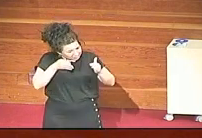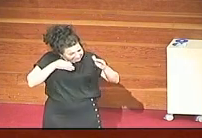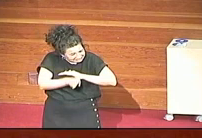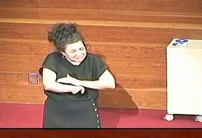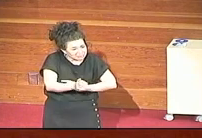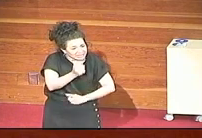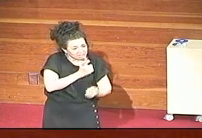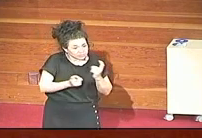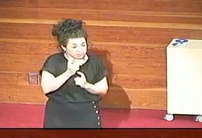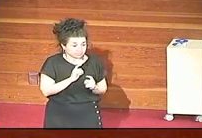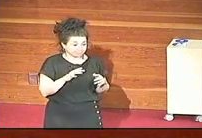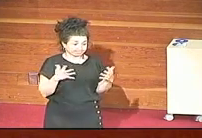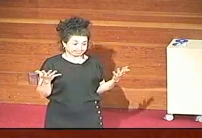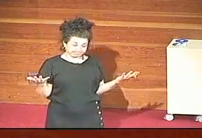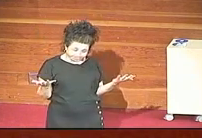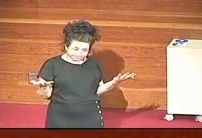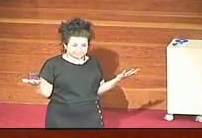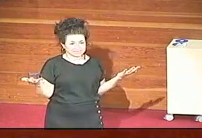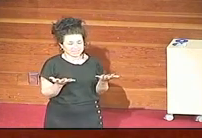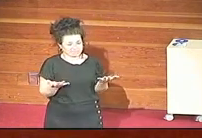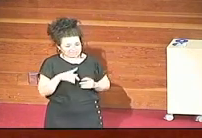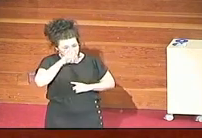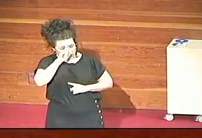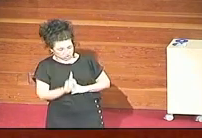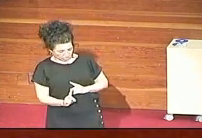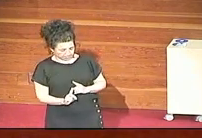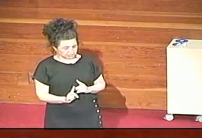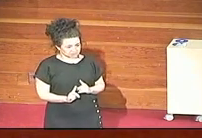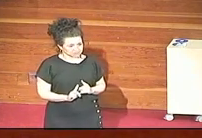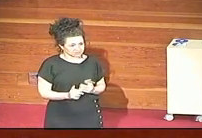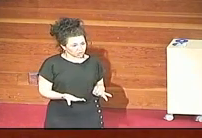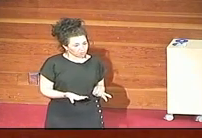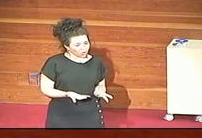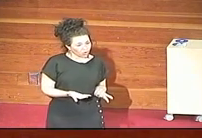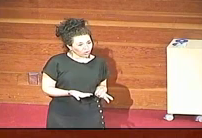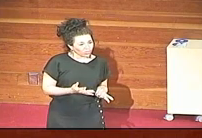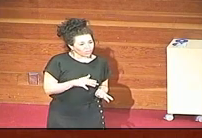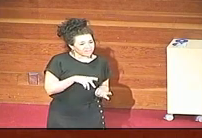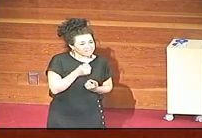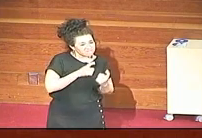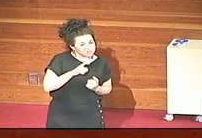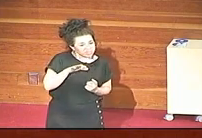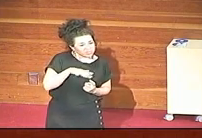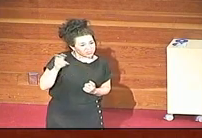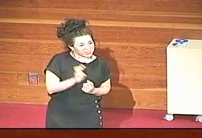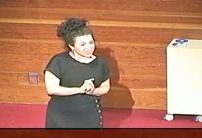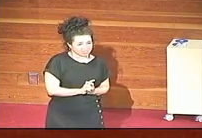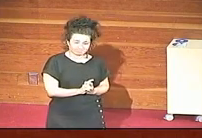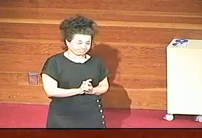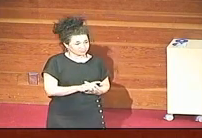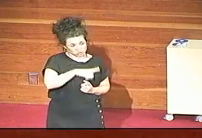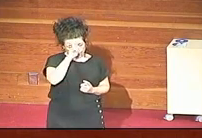qué pasa que no saben muchas veces identificar las fuentes de información y entran en redes sociales